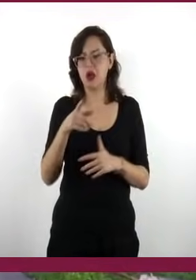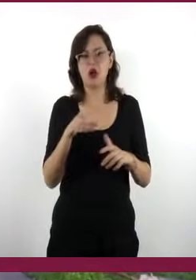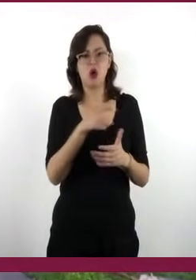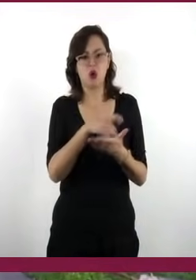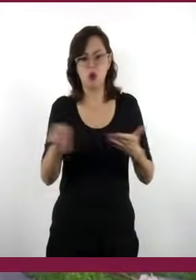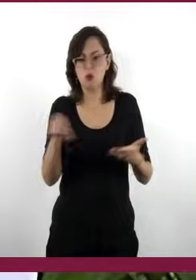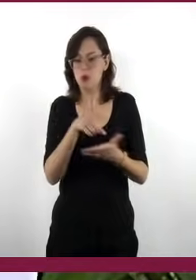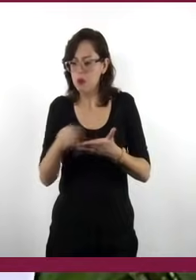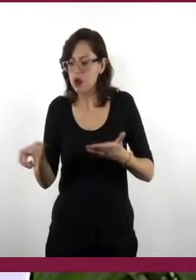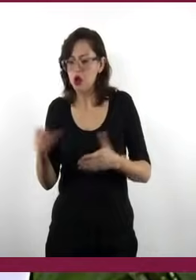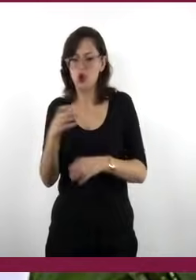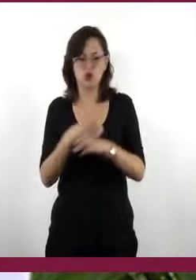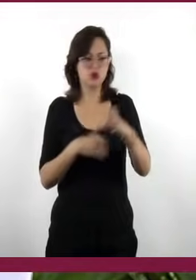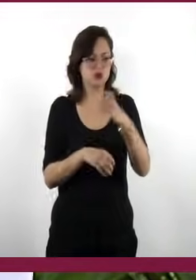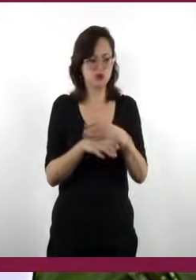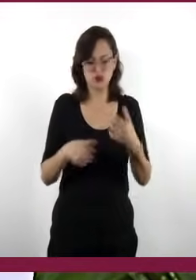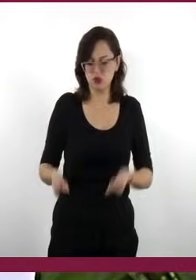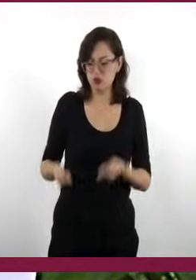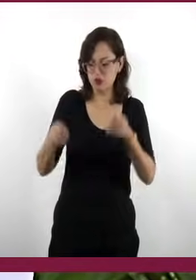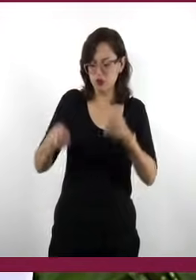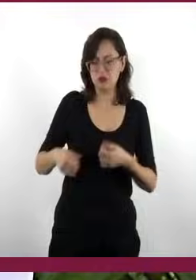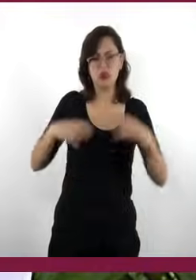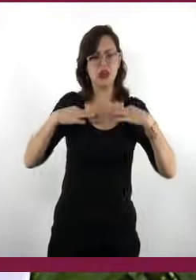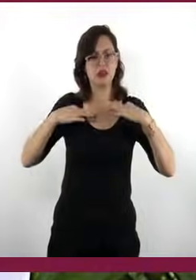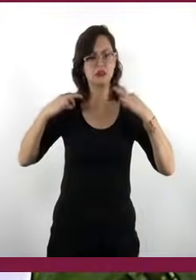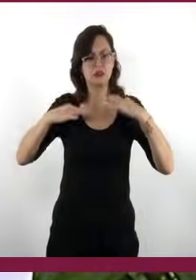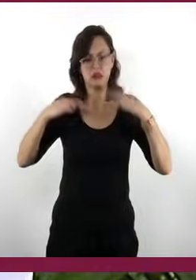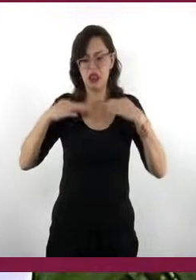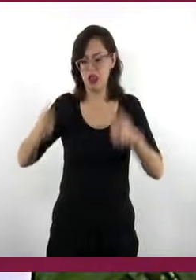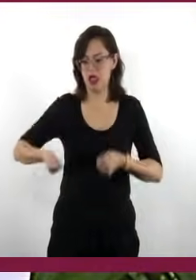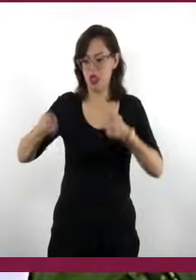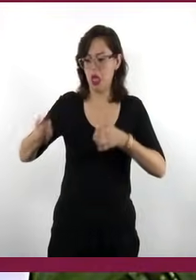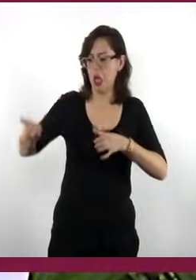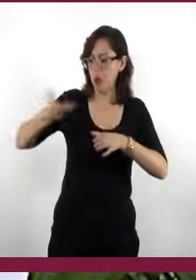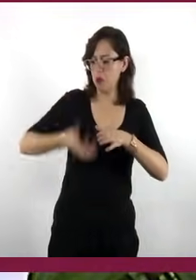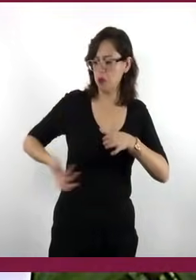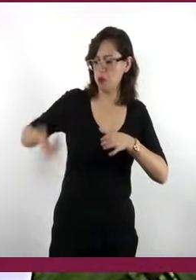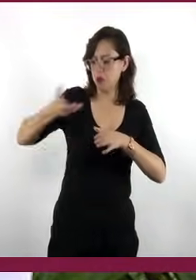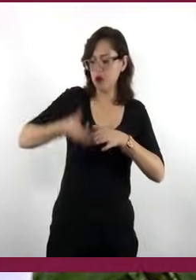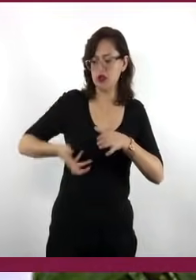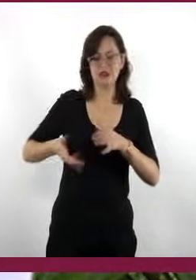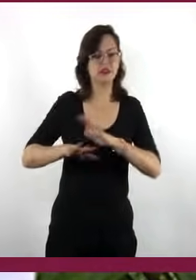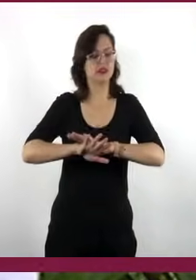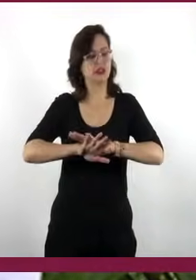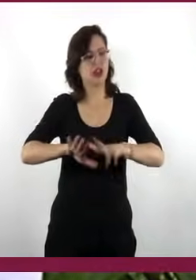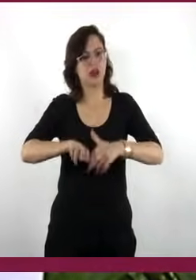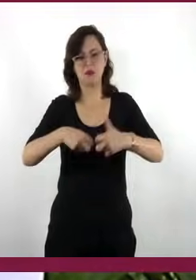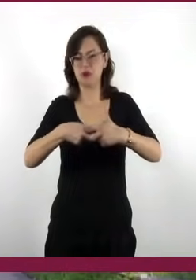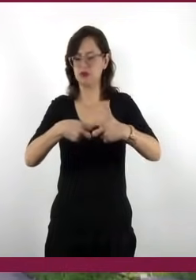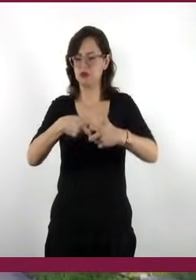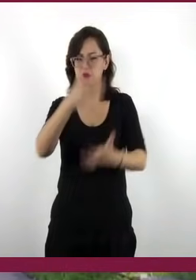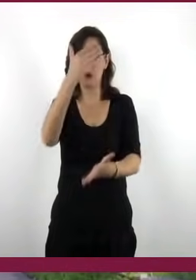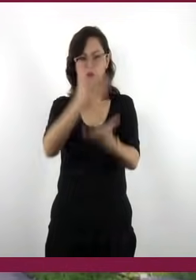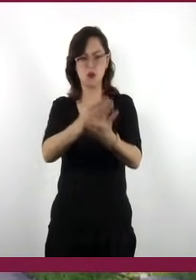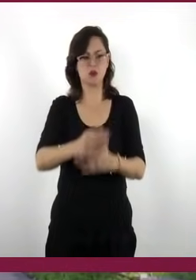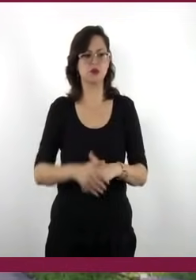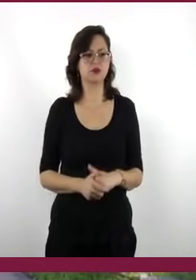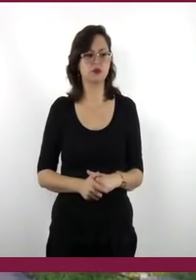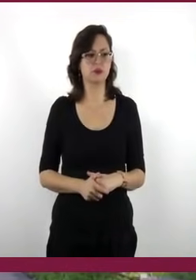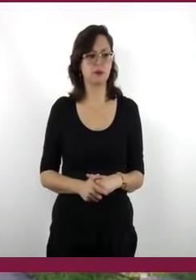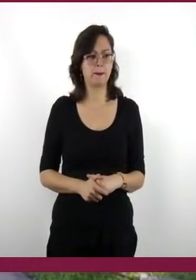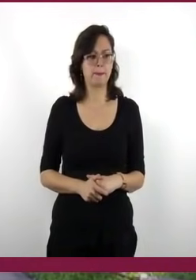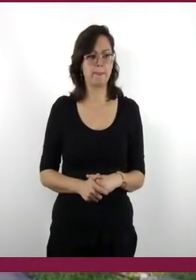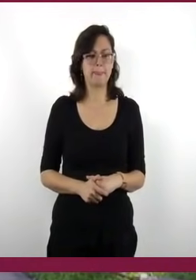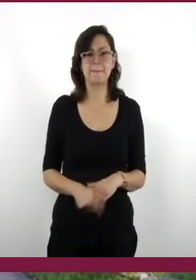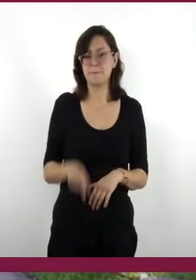agarre bolsas de tela y ahí mete la comida, que ya no usen plástico. ¿Tú en qué edad, qué le has